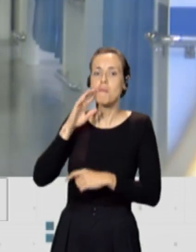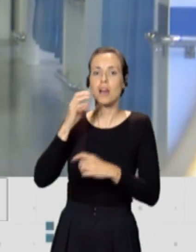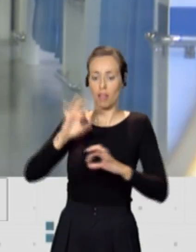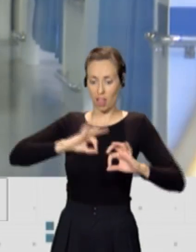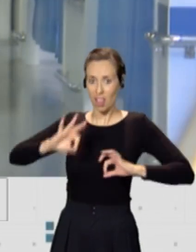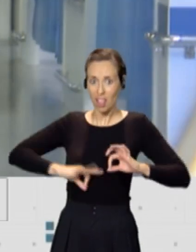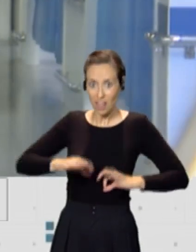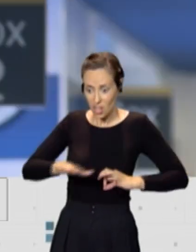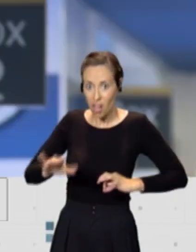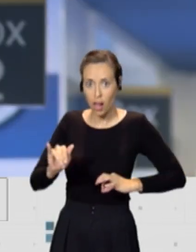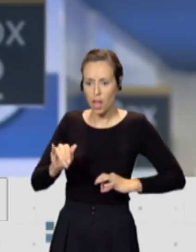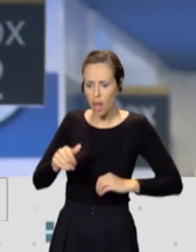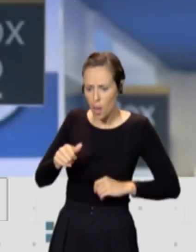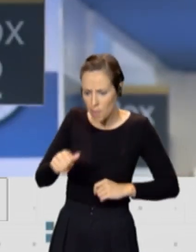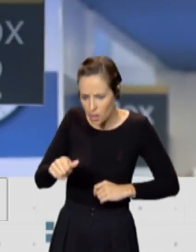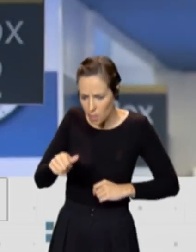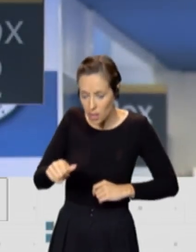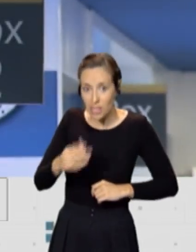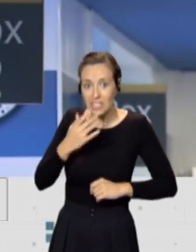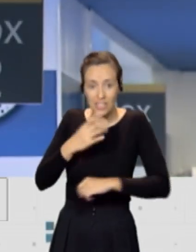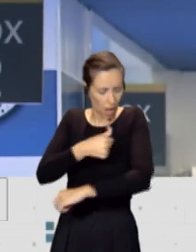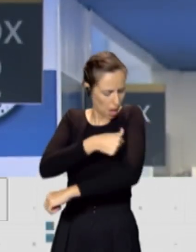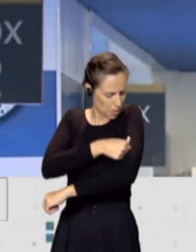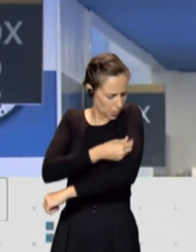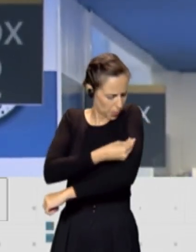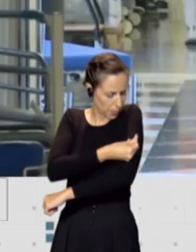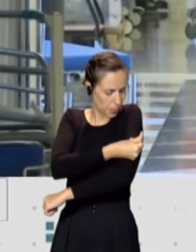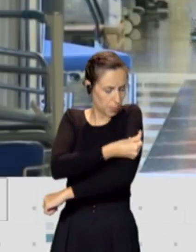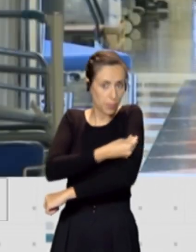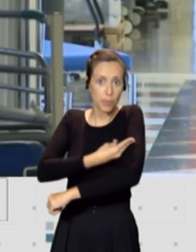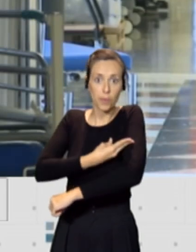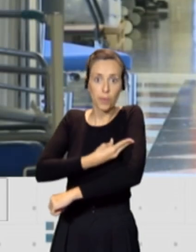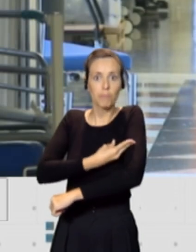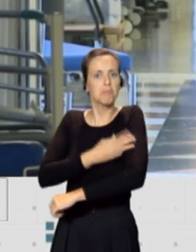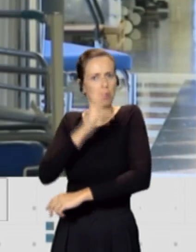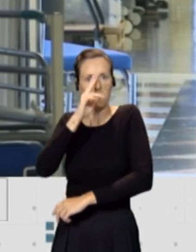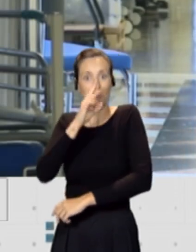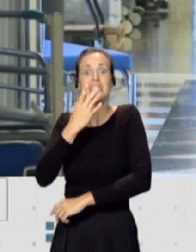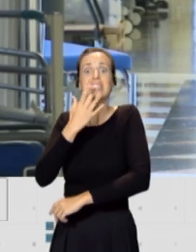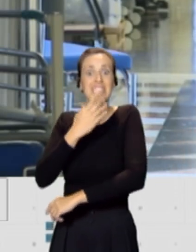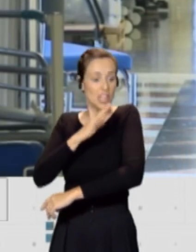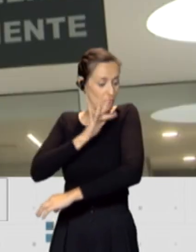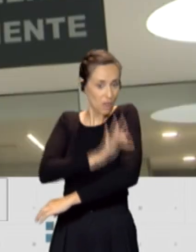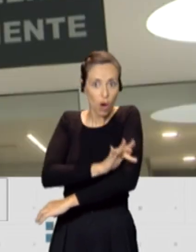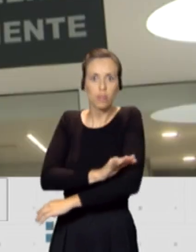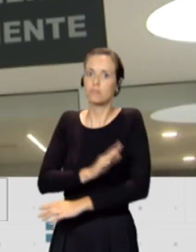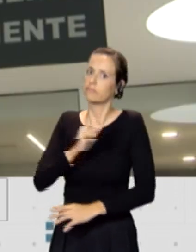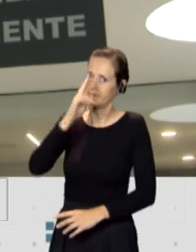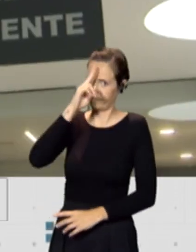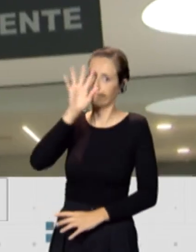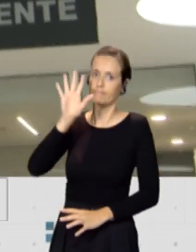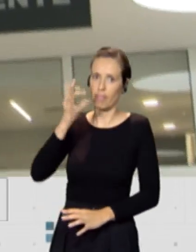si desaparece no tienes que preocuparte, pero si no desaparece es motivo de consulta urgente. Claro, habla usted de que es una